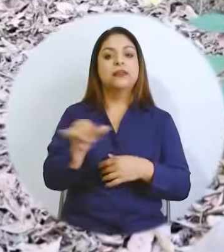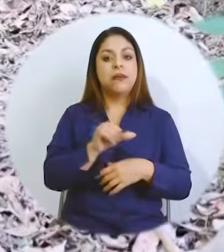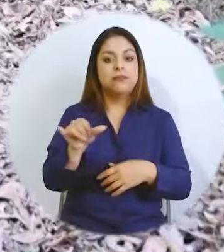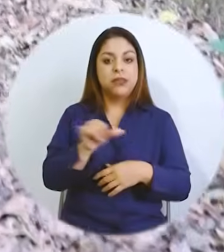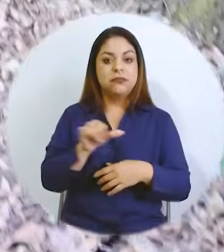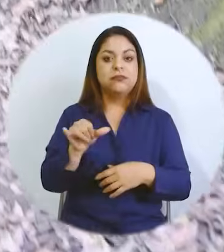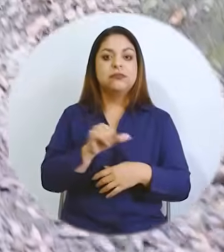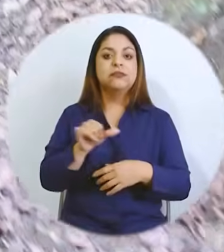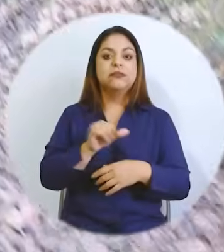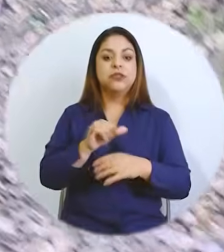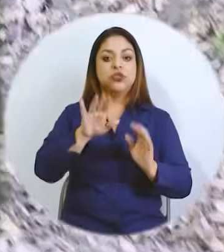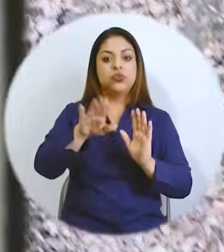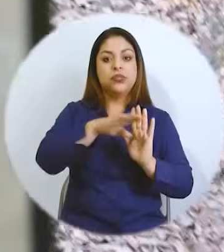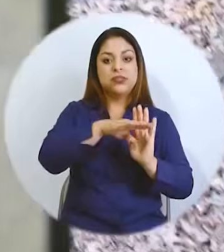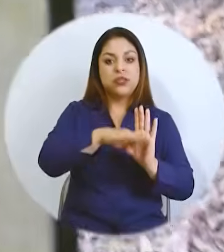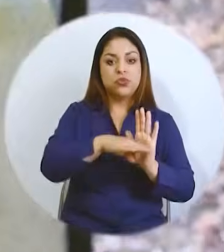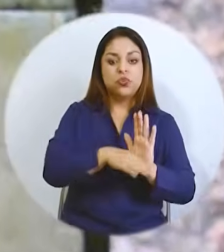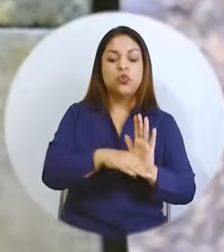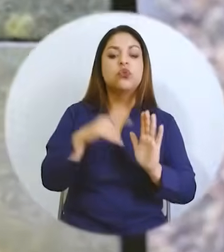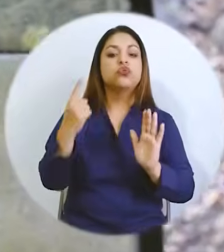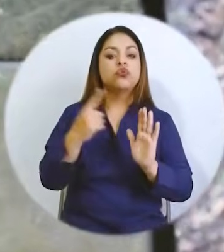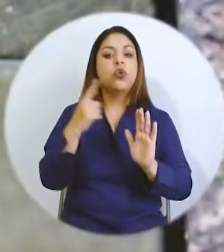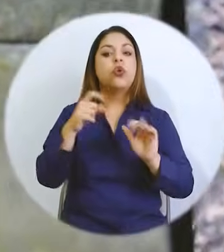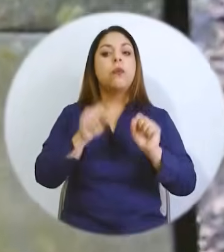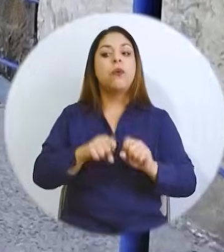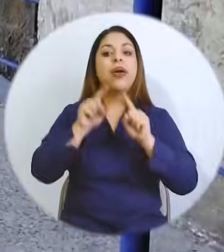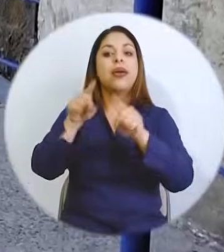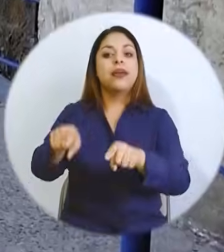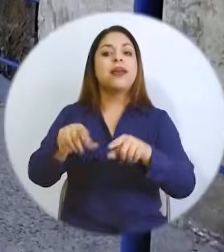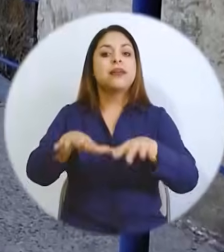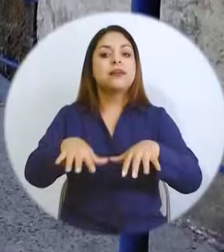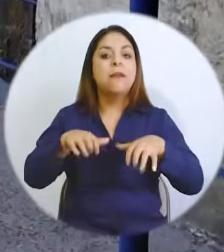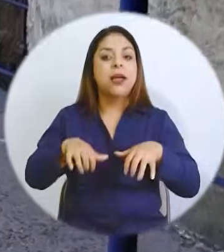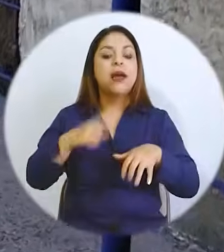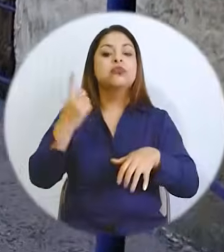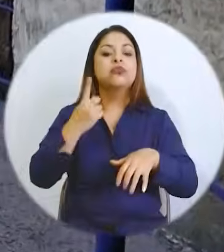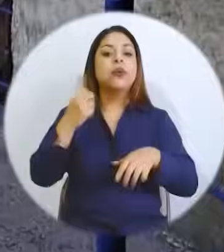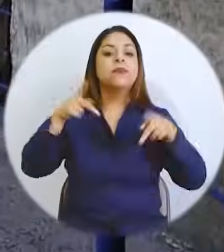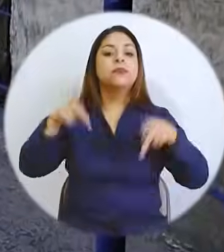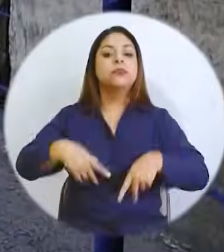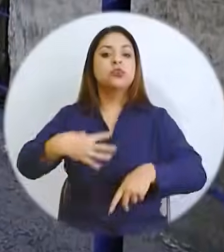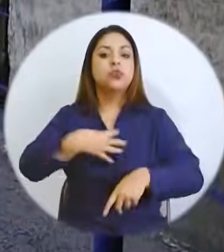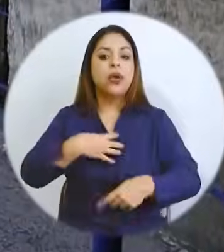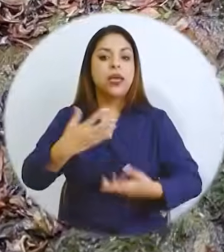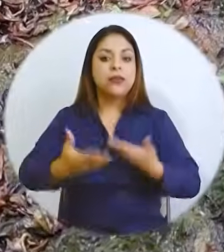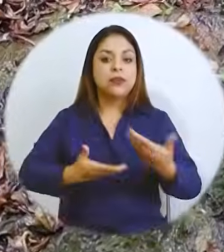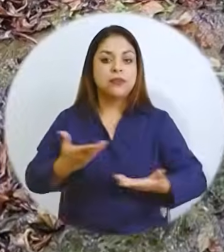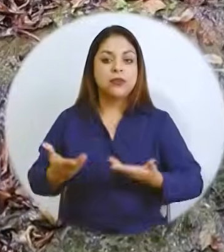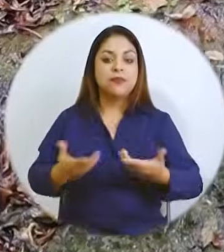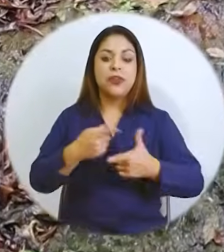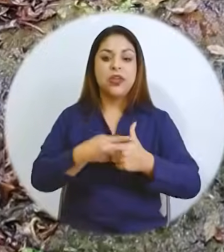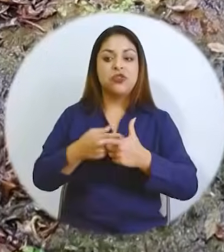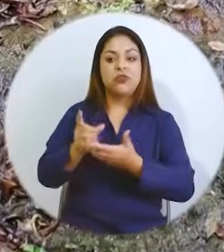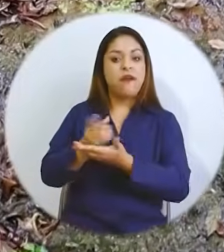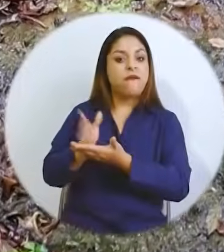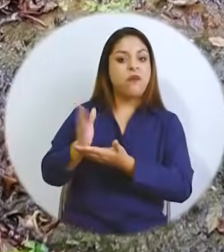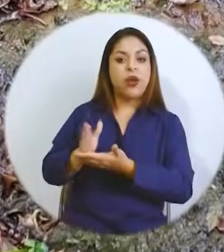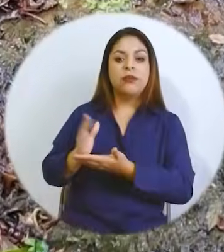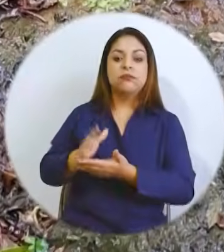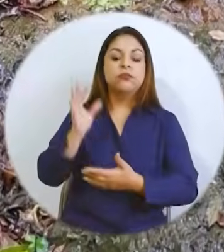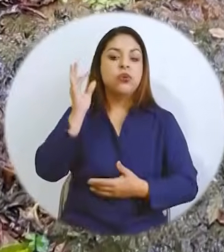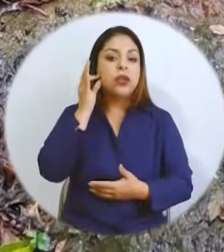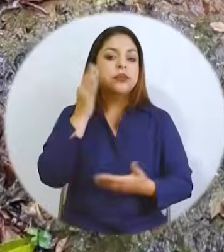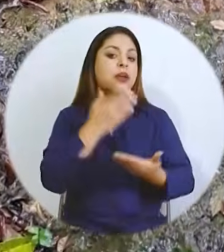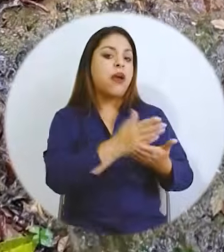también dentro de los estatutos, solamente puede ir a la asamblea la persona que es dueña de un servicio. Entonces dejamos afuera a